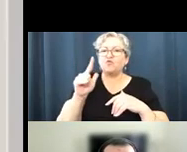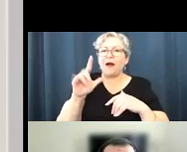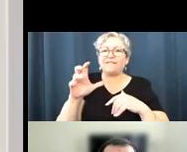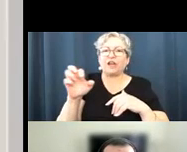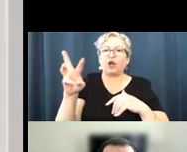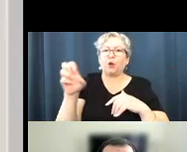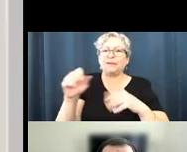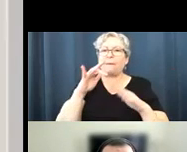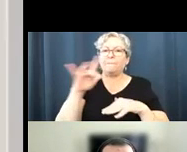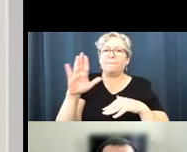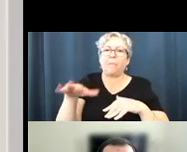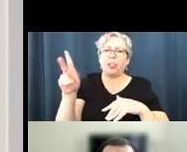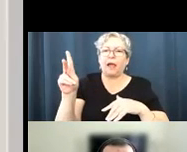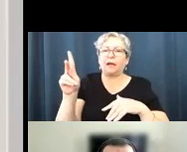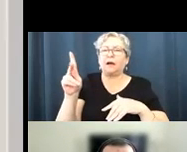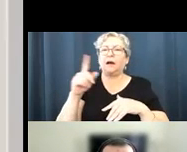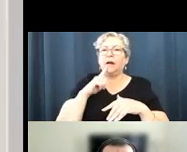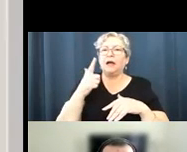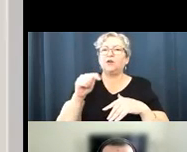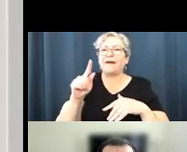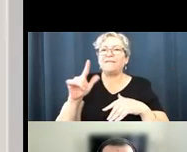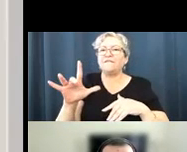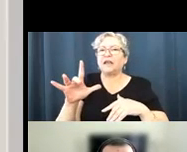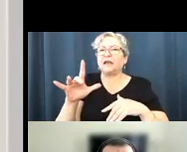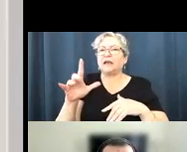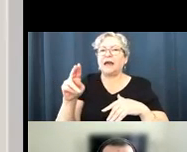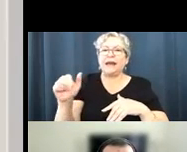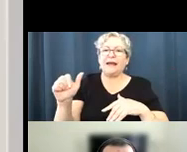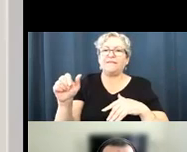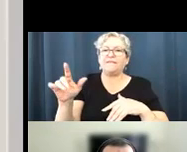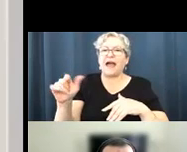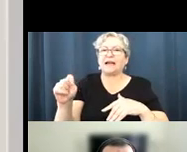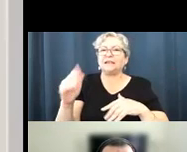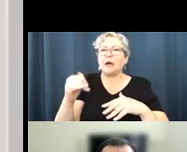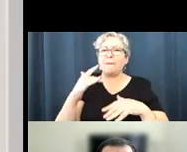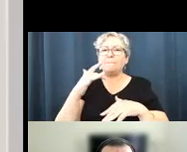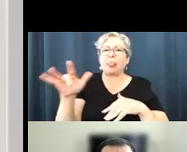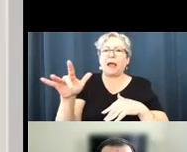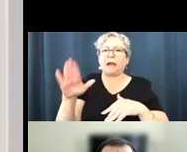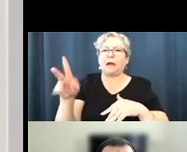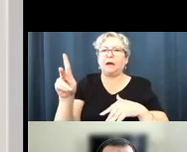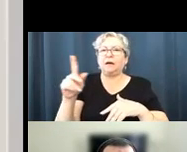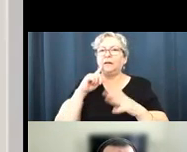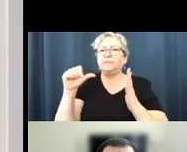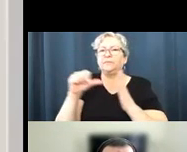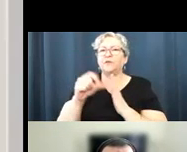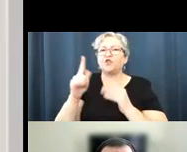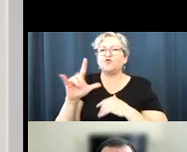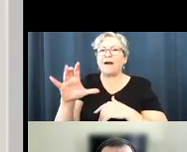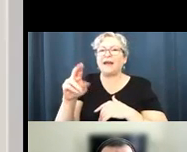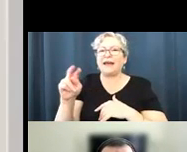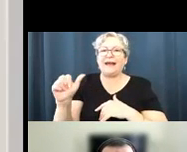Aquí dice un blanco. Me pongan donde dice thanks, en blanco. Aquí